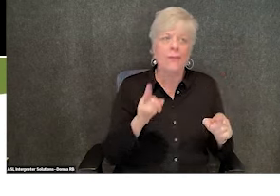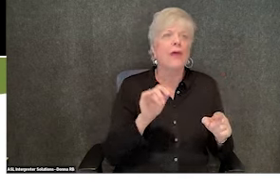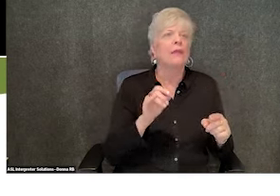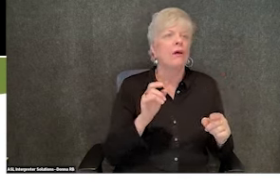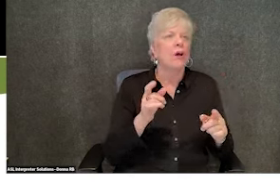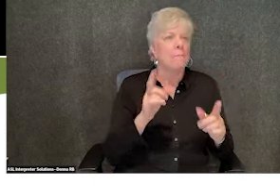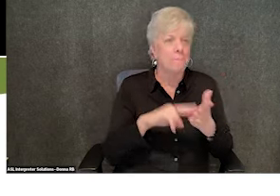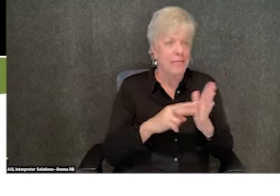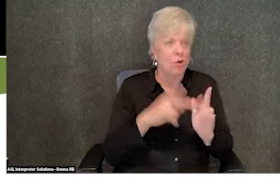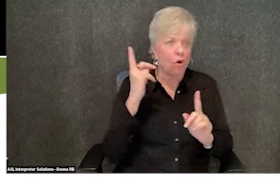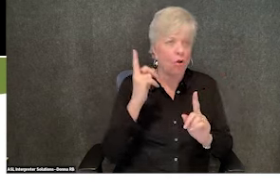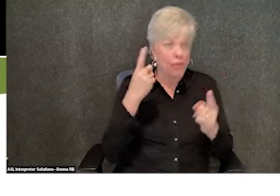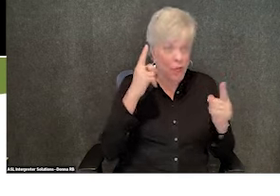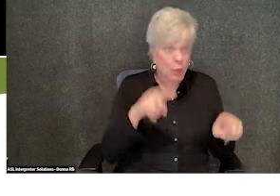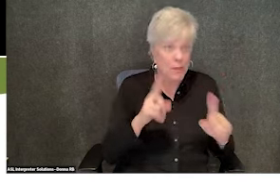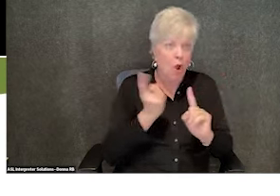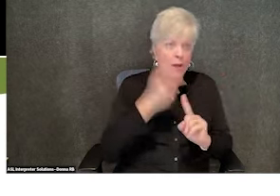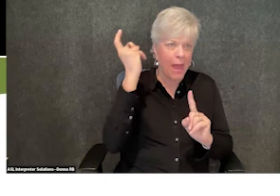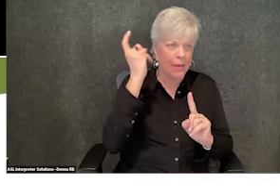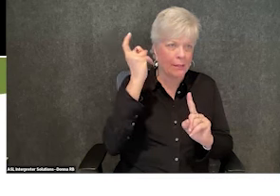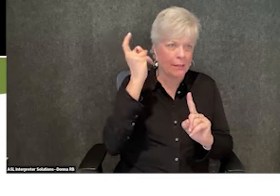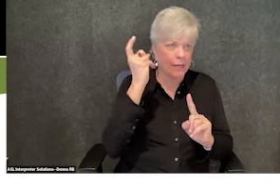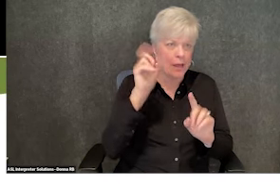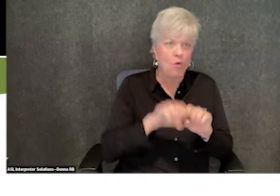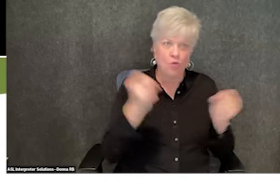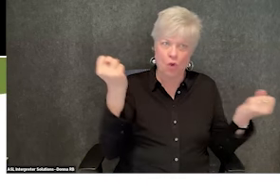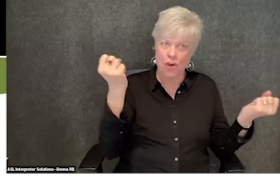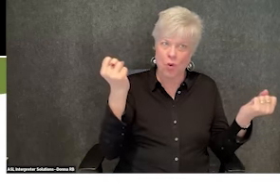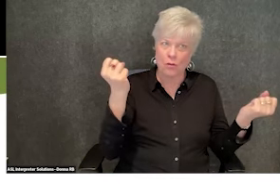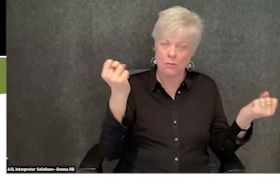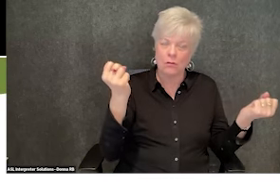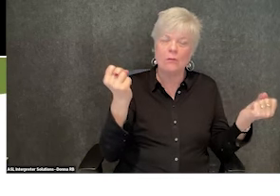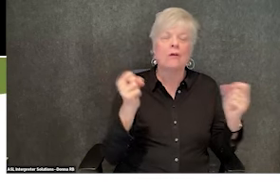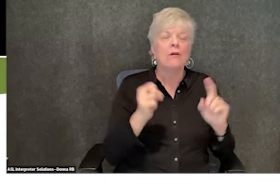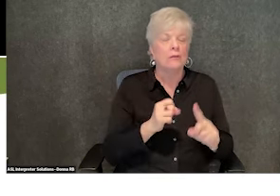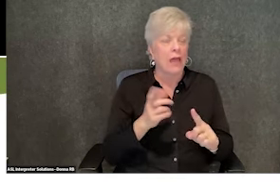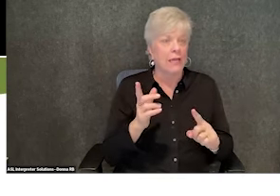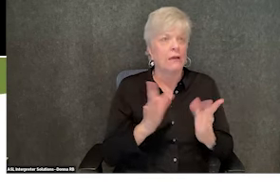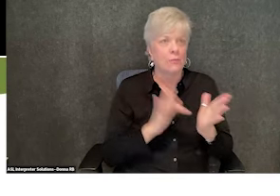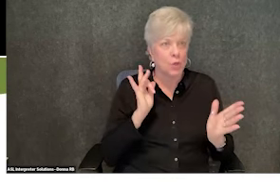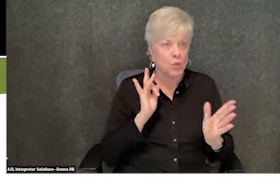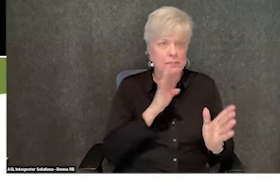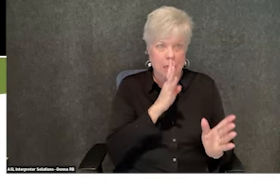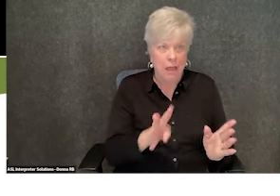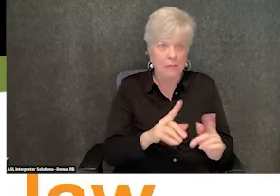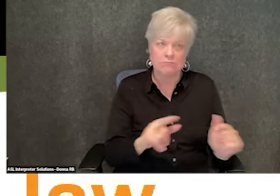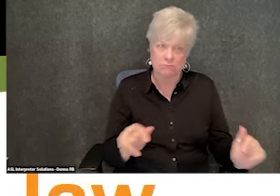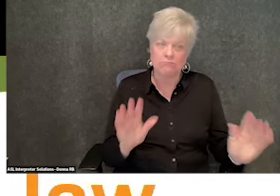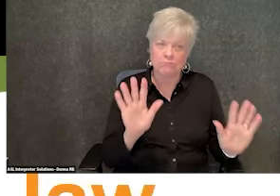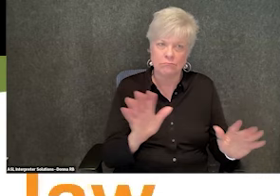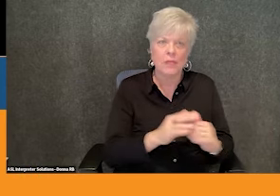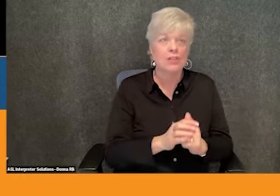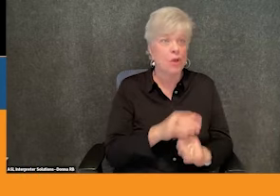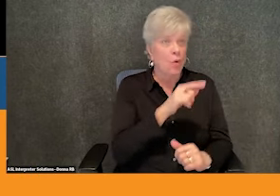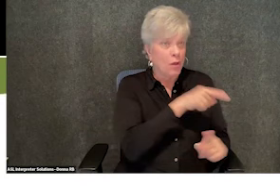cosas en la ley, también si ha ocurrido algo de abuso, negligencia, pero las personas tienen